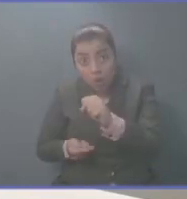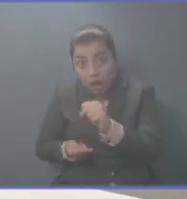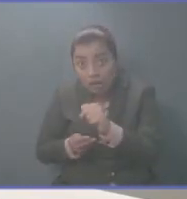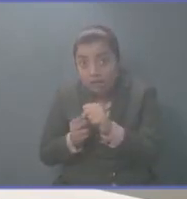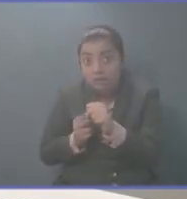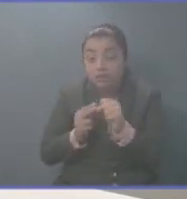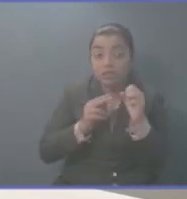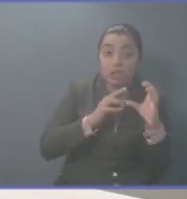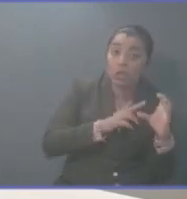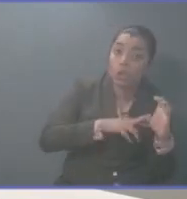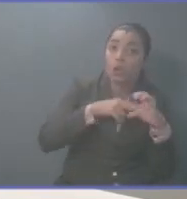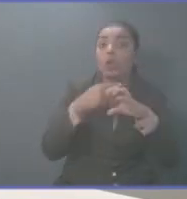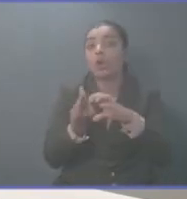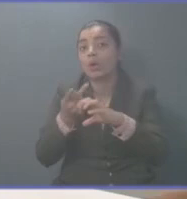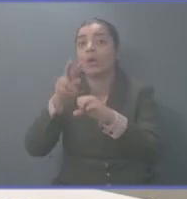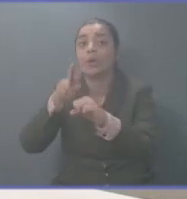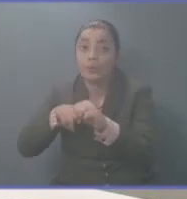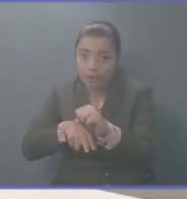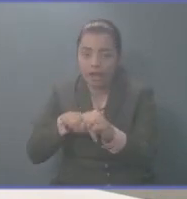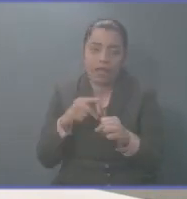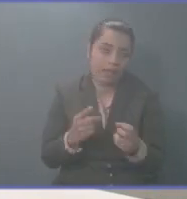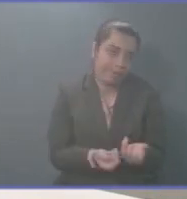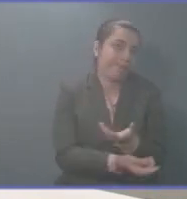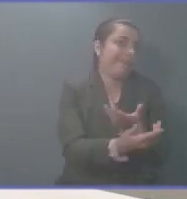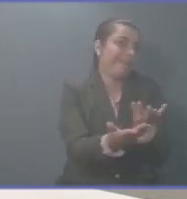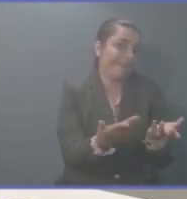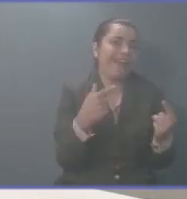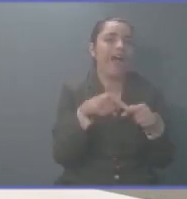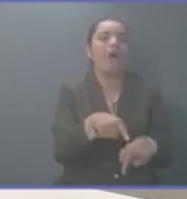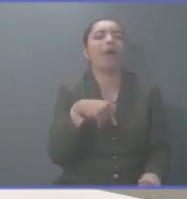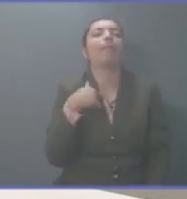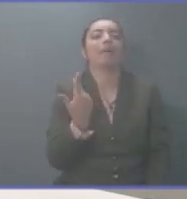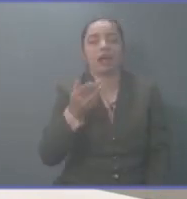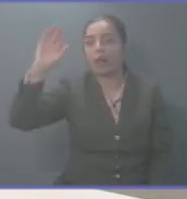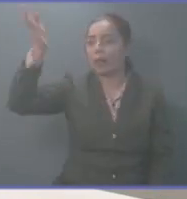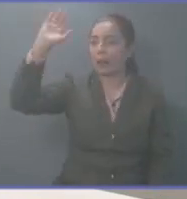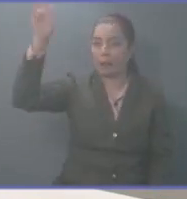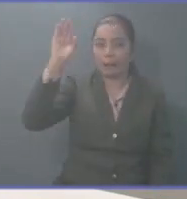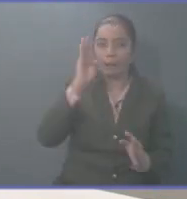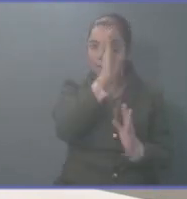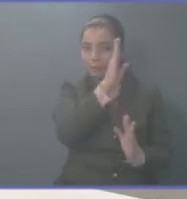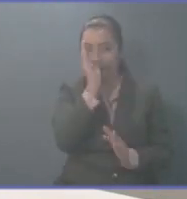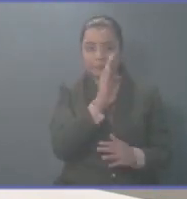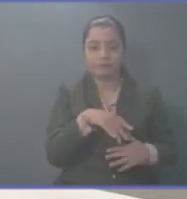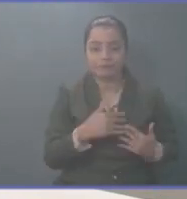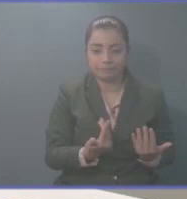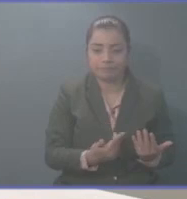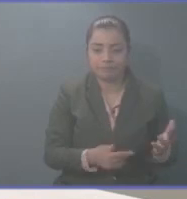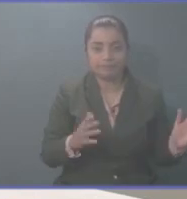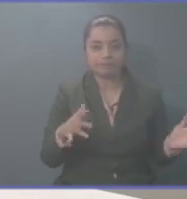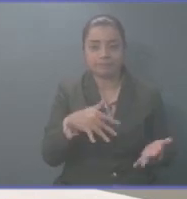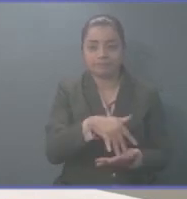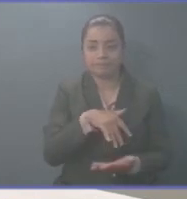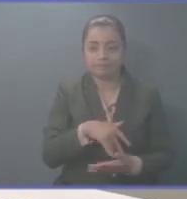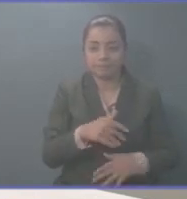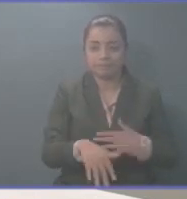Entonces, me parece un doble discurso y una doble moral que él está incitando al odio de la población.